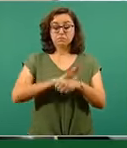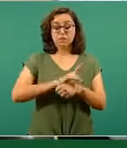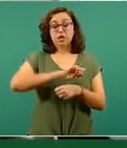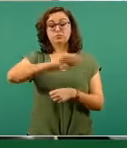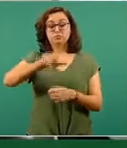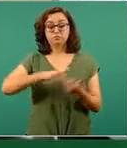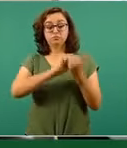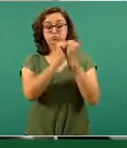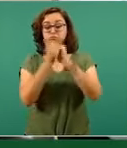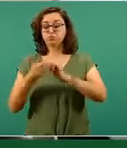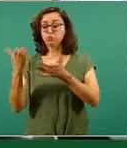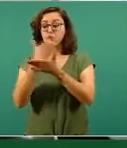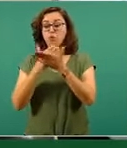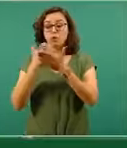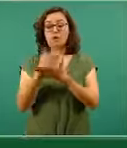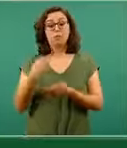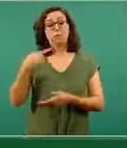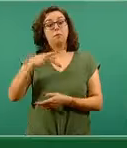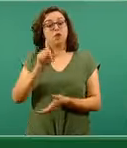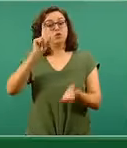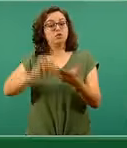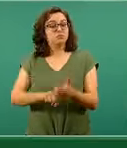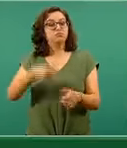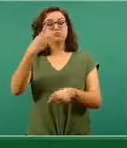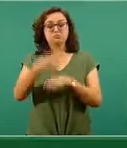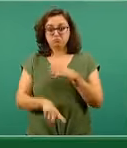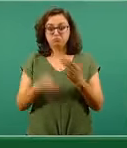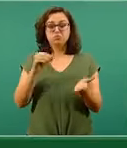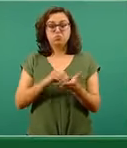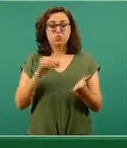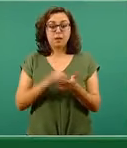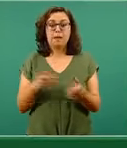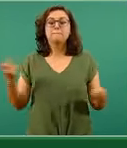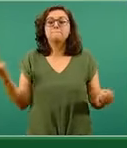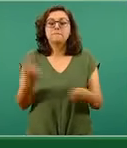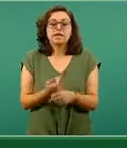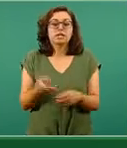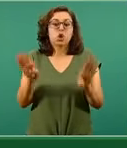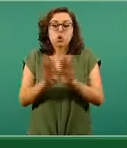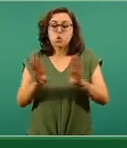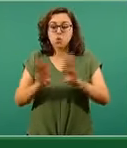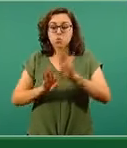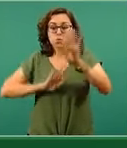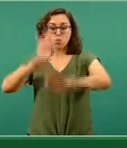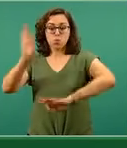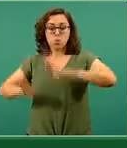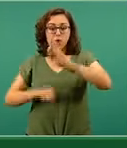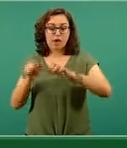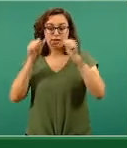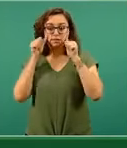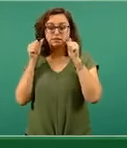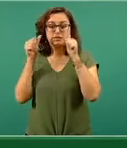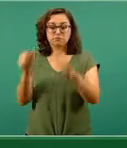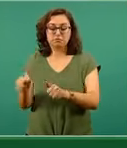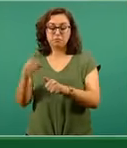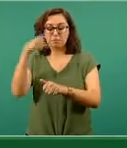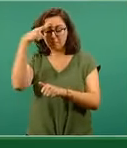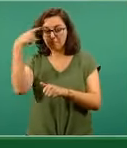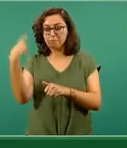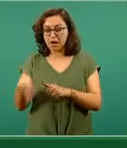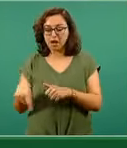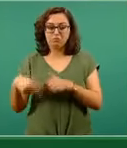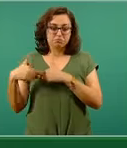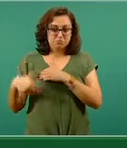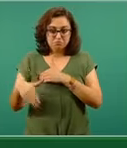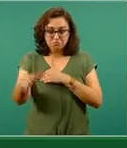Clínicamente, ¿cómo se están tratando estos casos post-COVID? Y si hay alguna estrategia por parte del gobierno para continuar con el